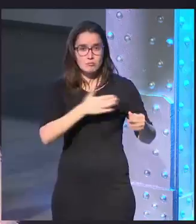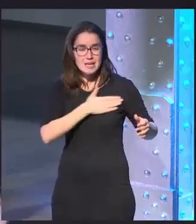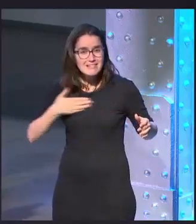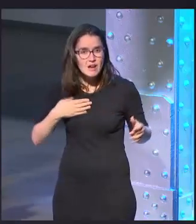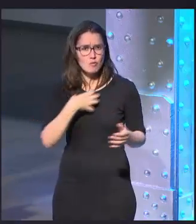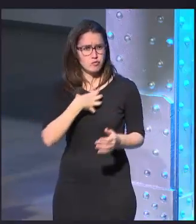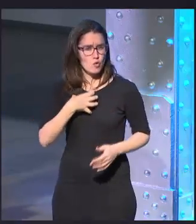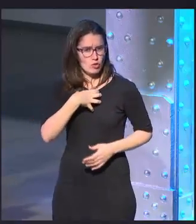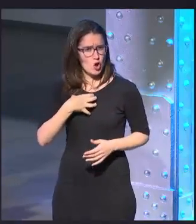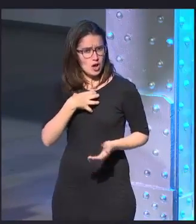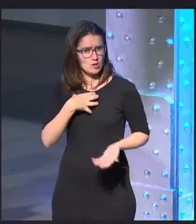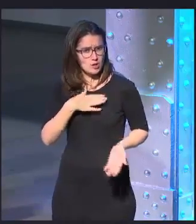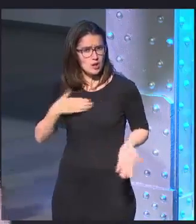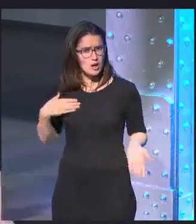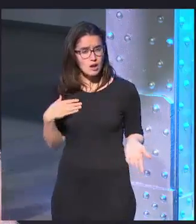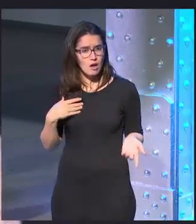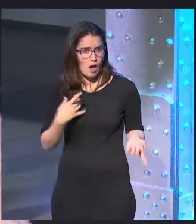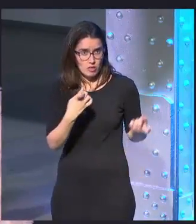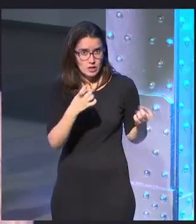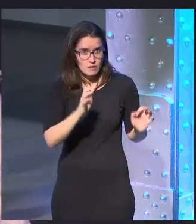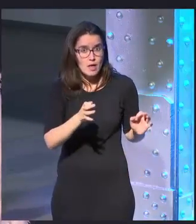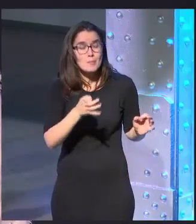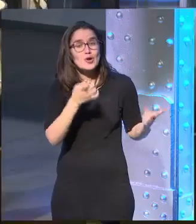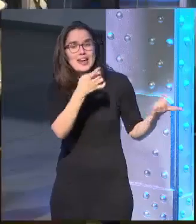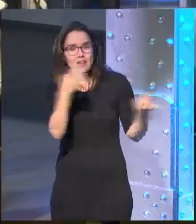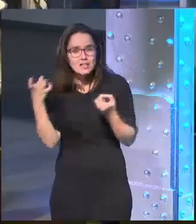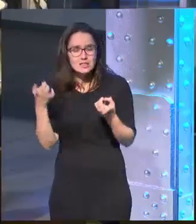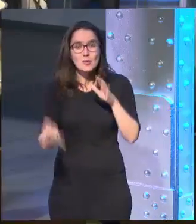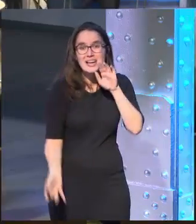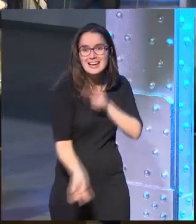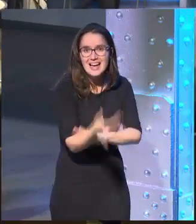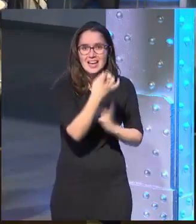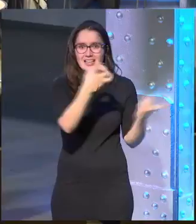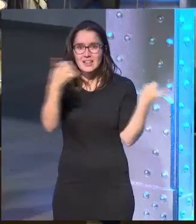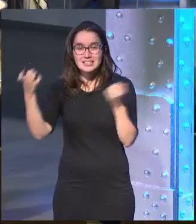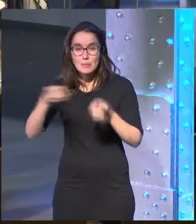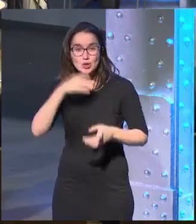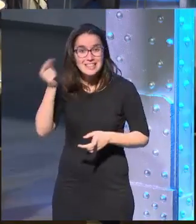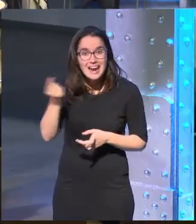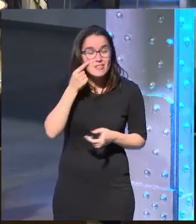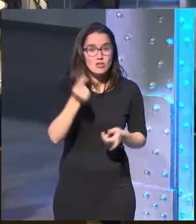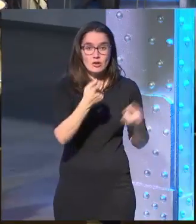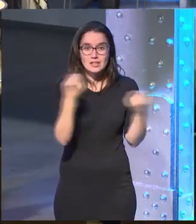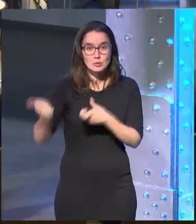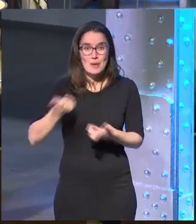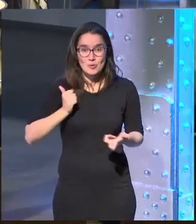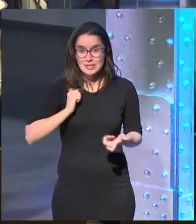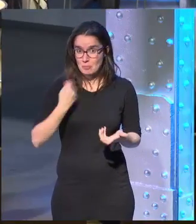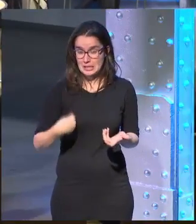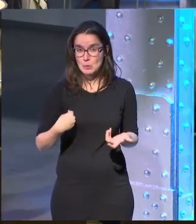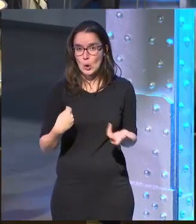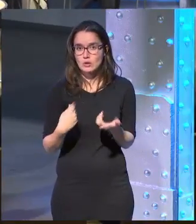ser funcionarios, con todos mis respetos, que también hacen falta. Necesitamos crear, necesitamos talento, necesitamos aprovecharlo y